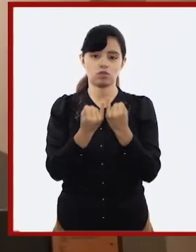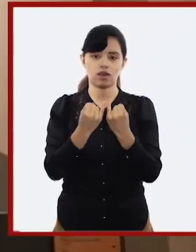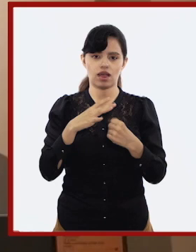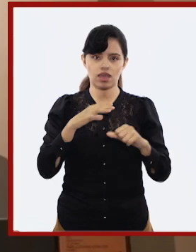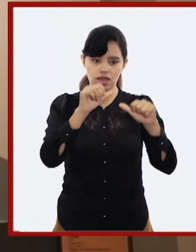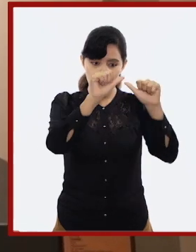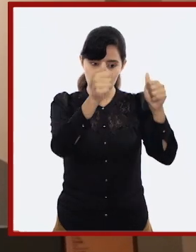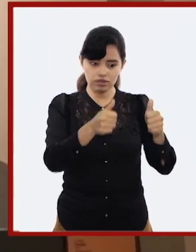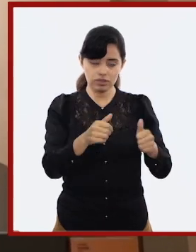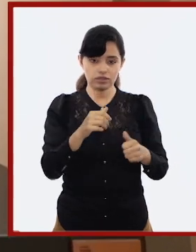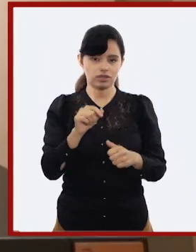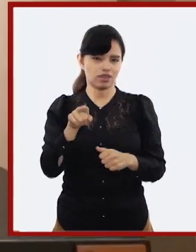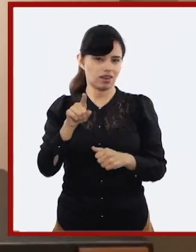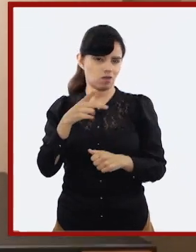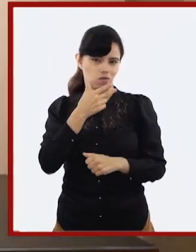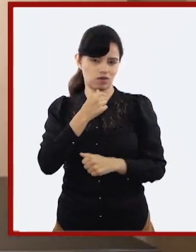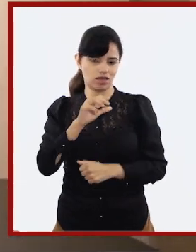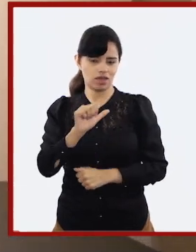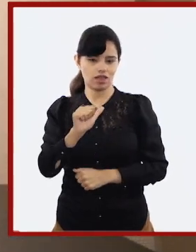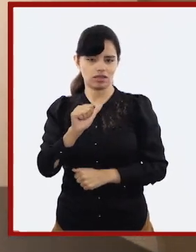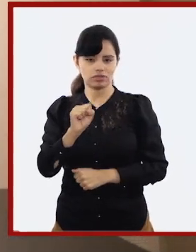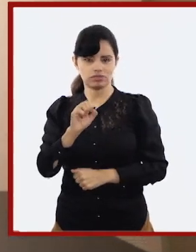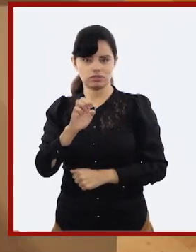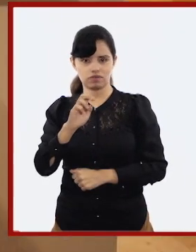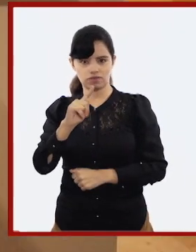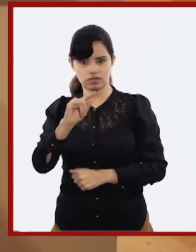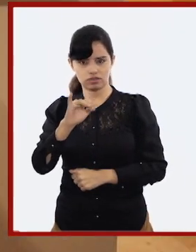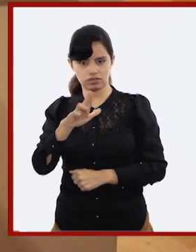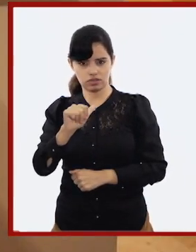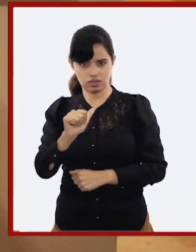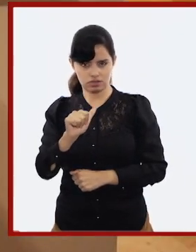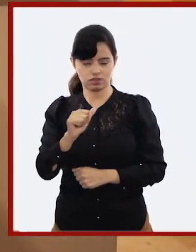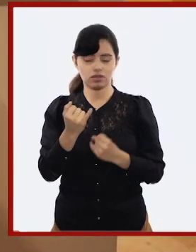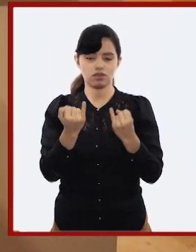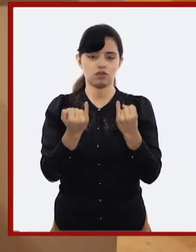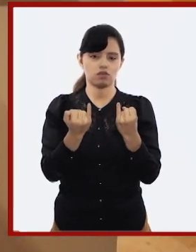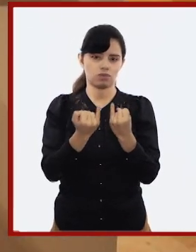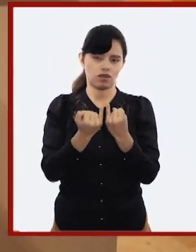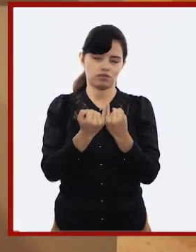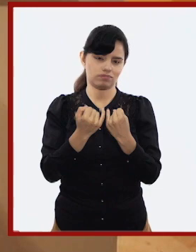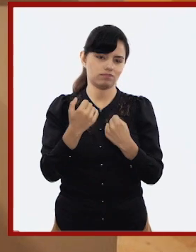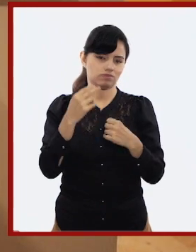del artista Sebastián y de la maestra Glenda Heckscher.